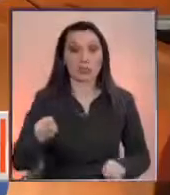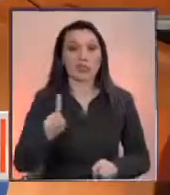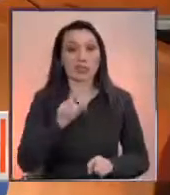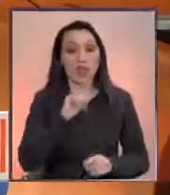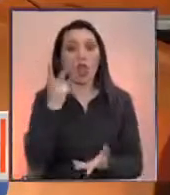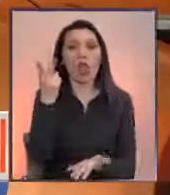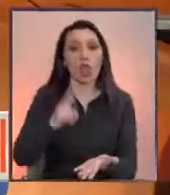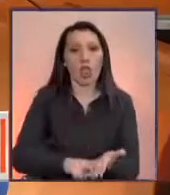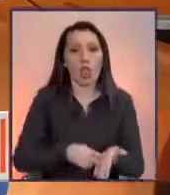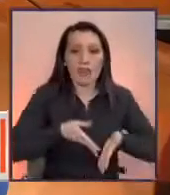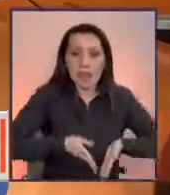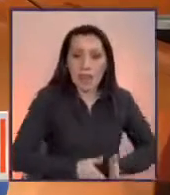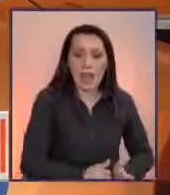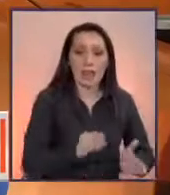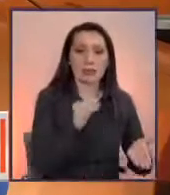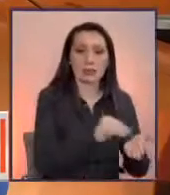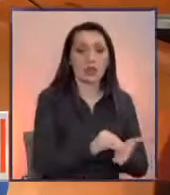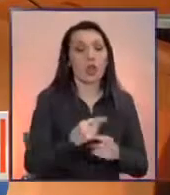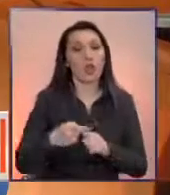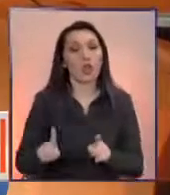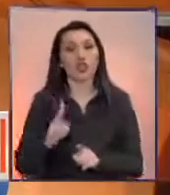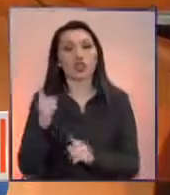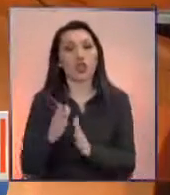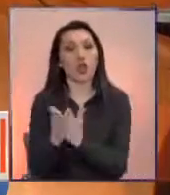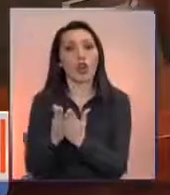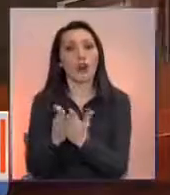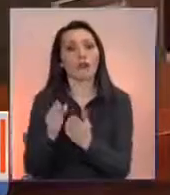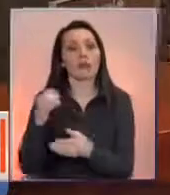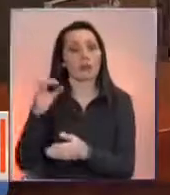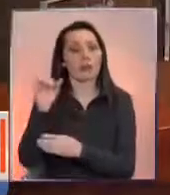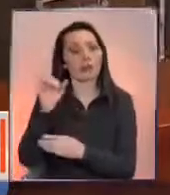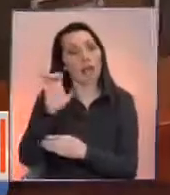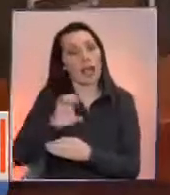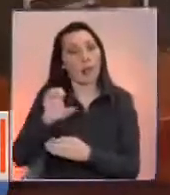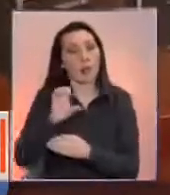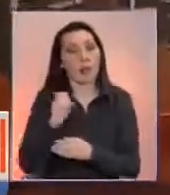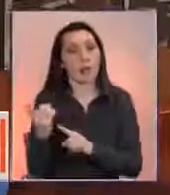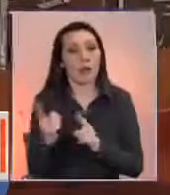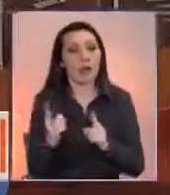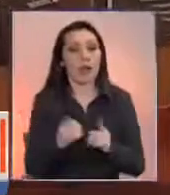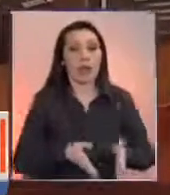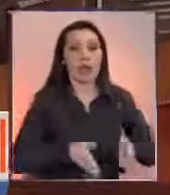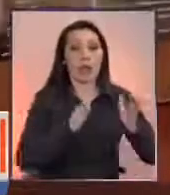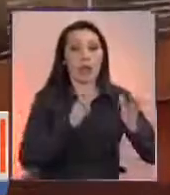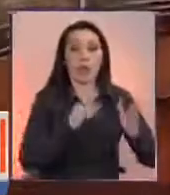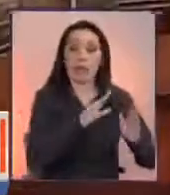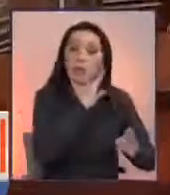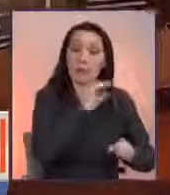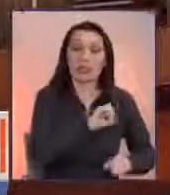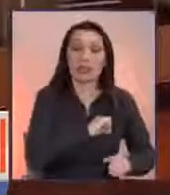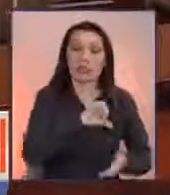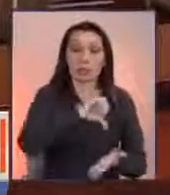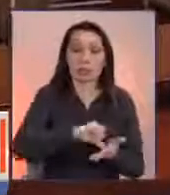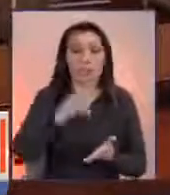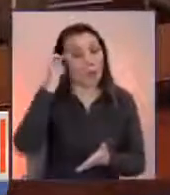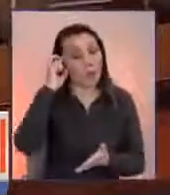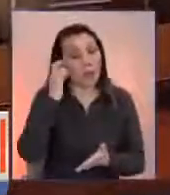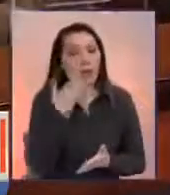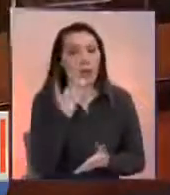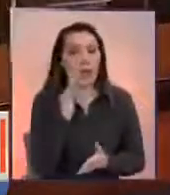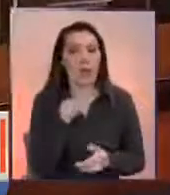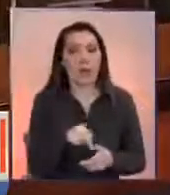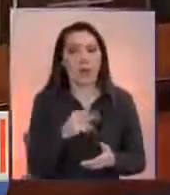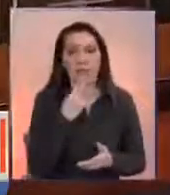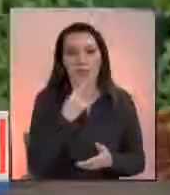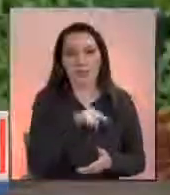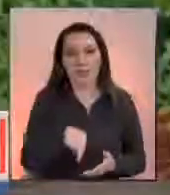doble nacionalidad y quienes tienen solo pasaporte ibérico. Departamentos amoblados en Santiago Centro y Providencia son su lugar en la